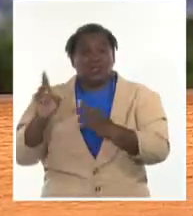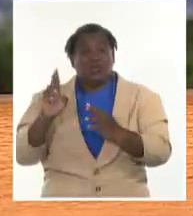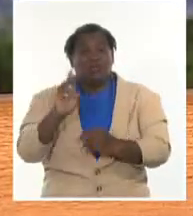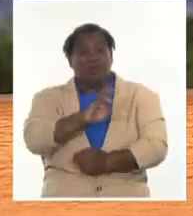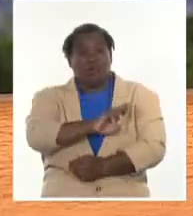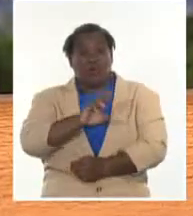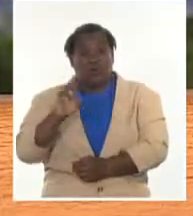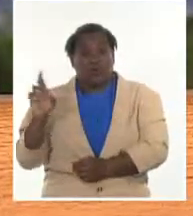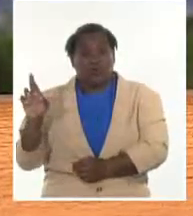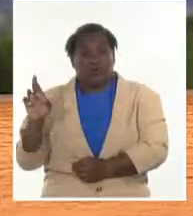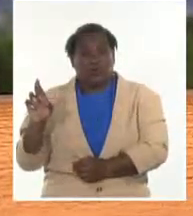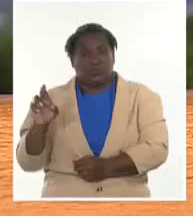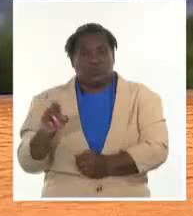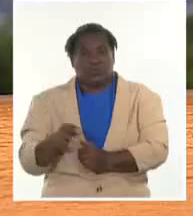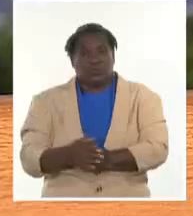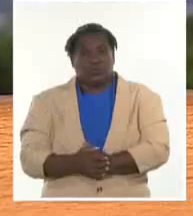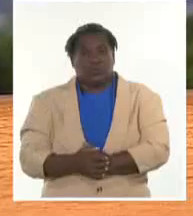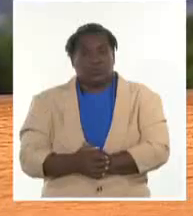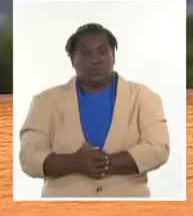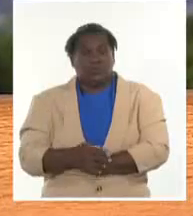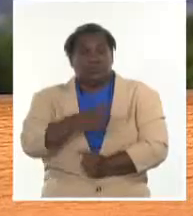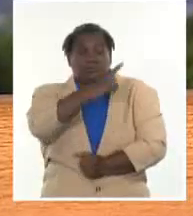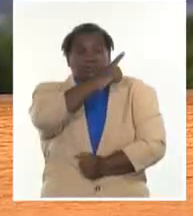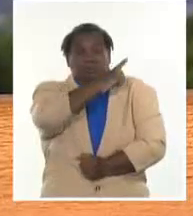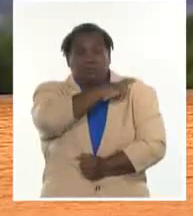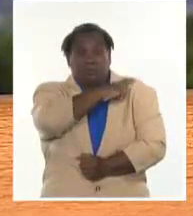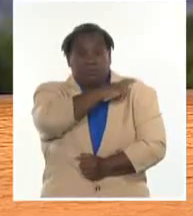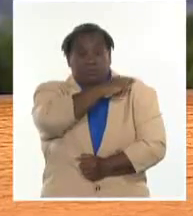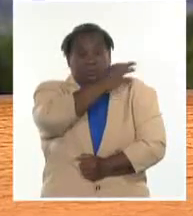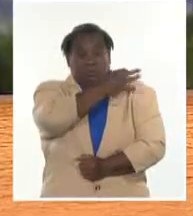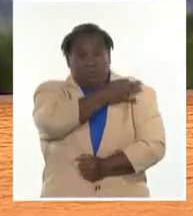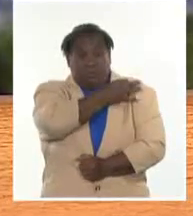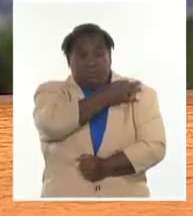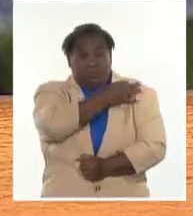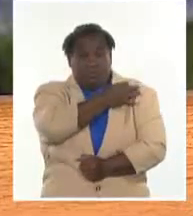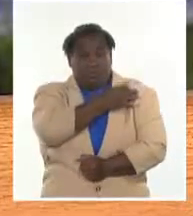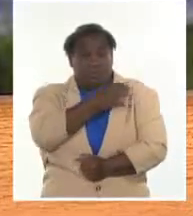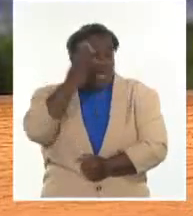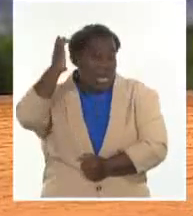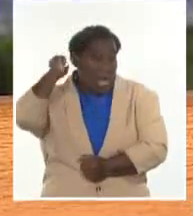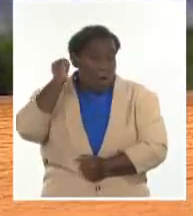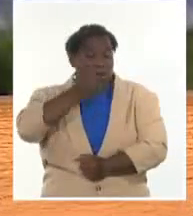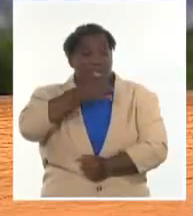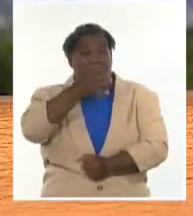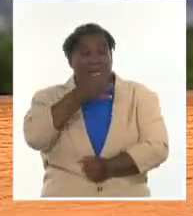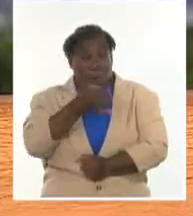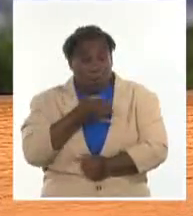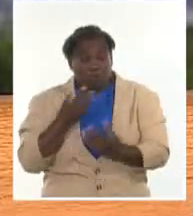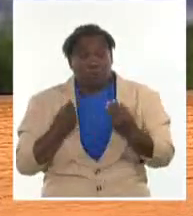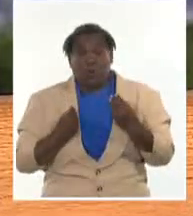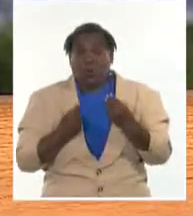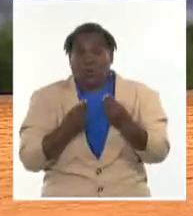revolución, el general de ejército señaló: la unidad